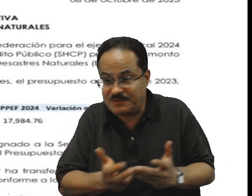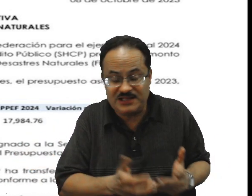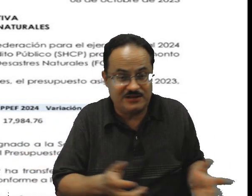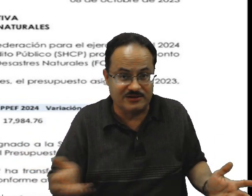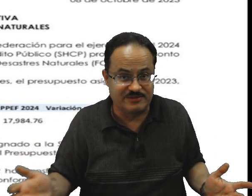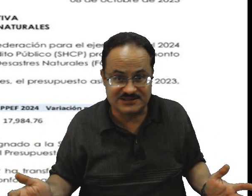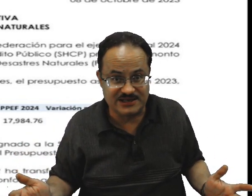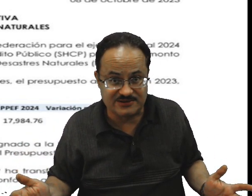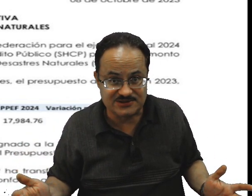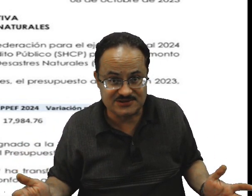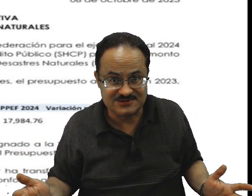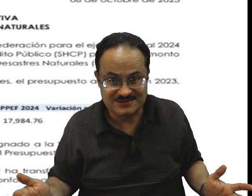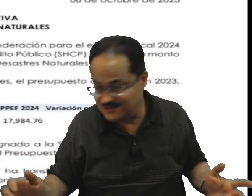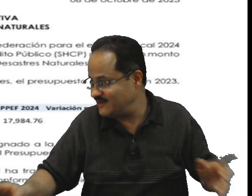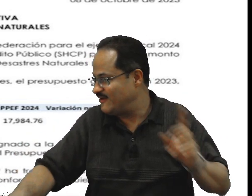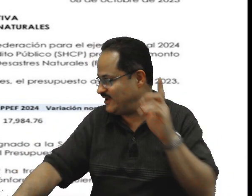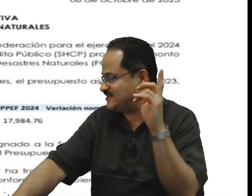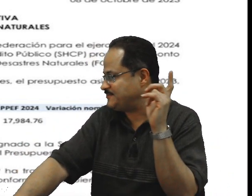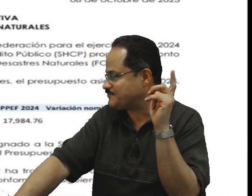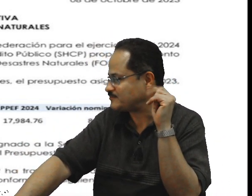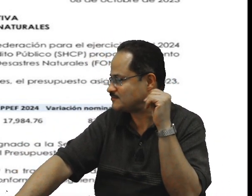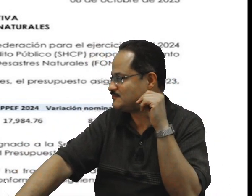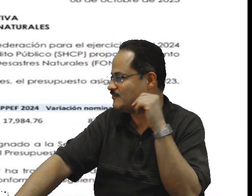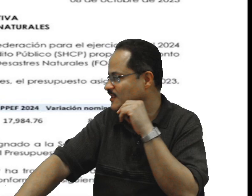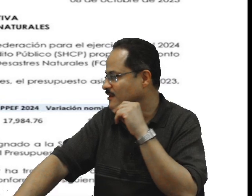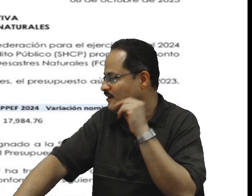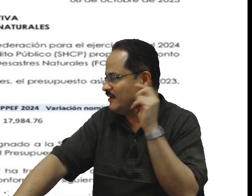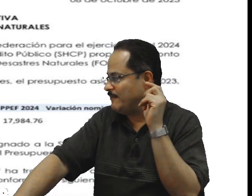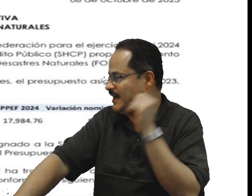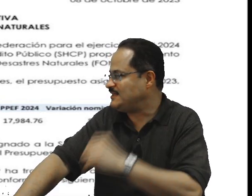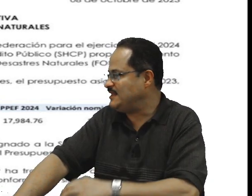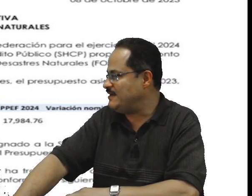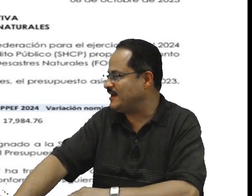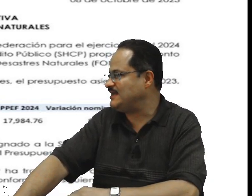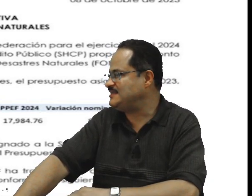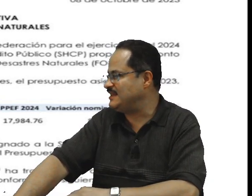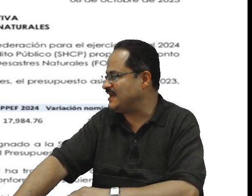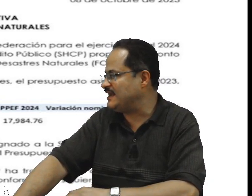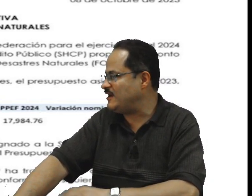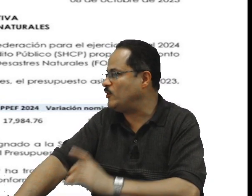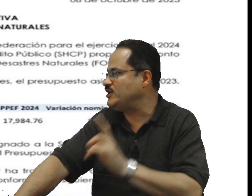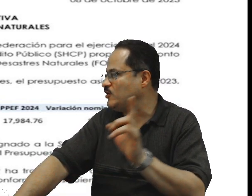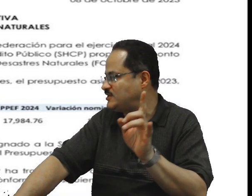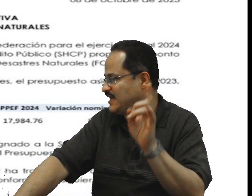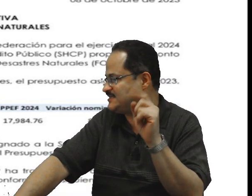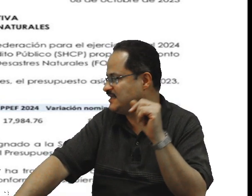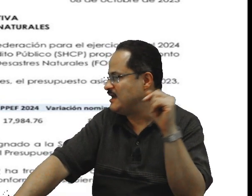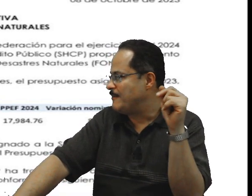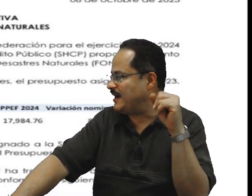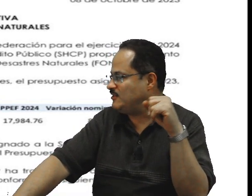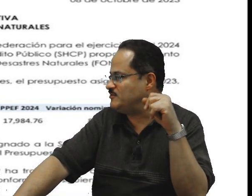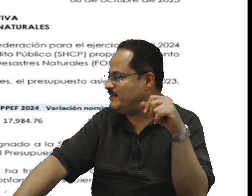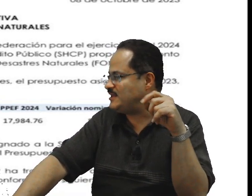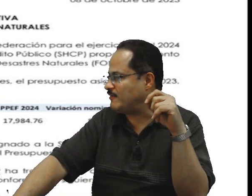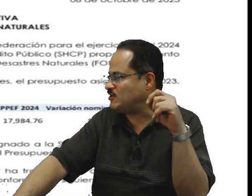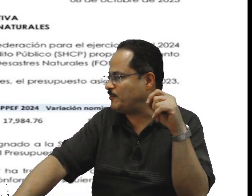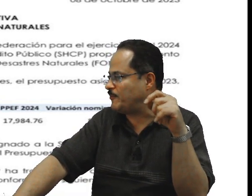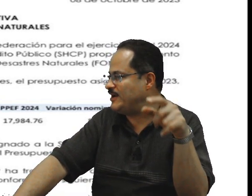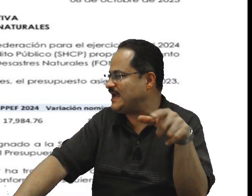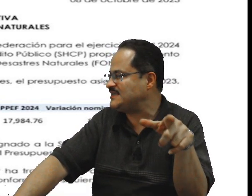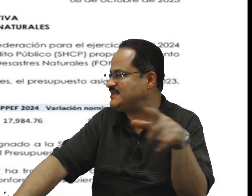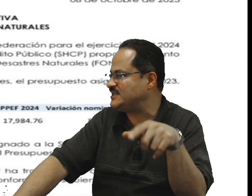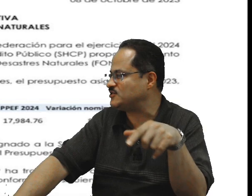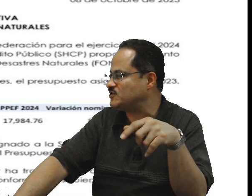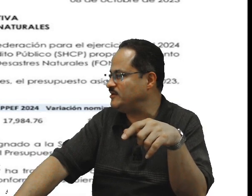sigue dependiendo de hombres de negocios fí para atender la emergencia de Guerrero y otras para el 2024